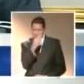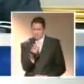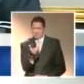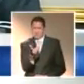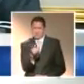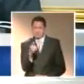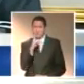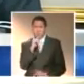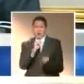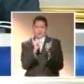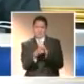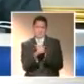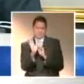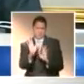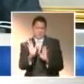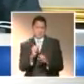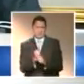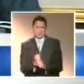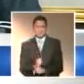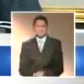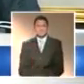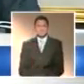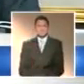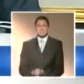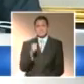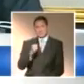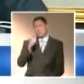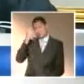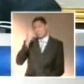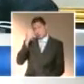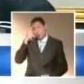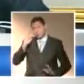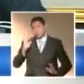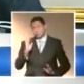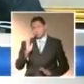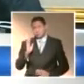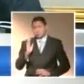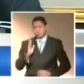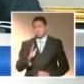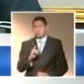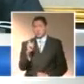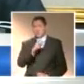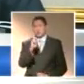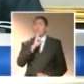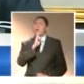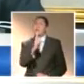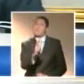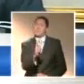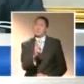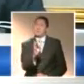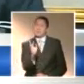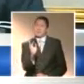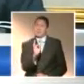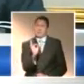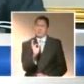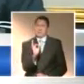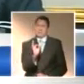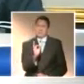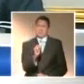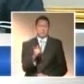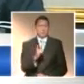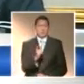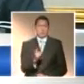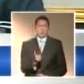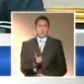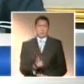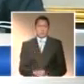sí, que es otra cosa, ¿no? Es algo así putrefacto, rodeado de mosca. No se ha convertido en mosca aún.